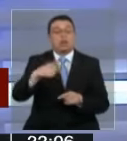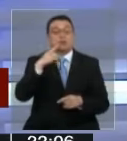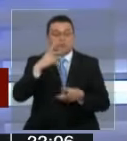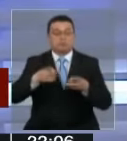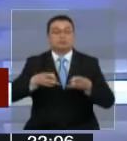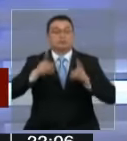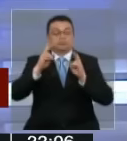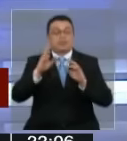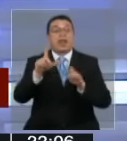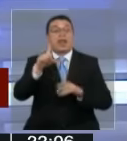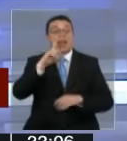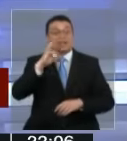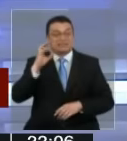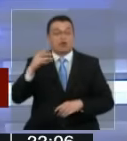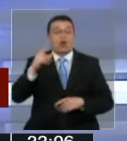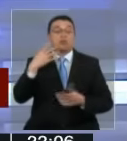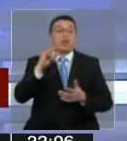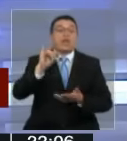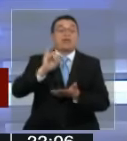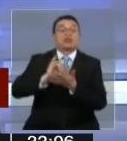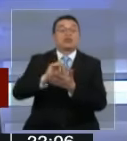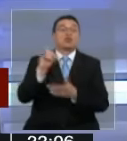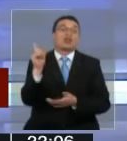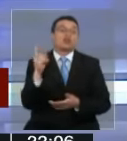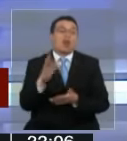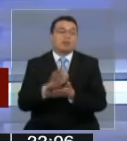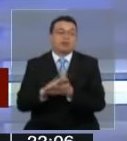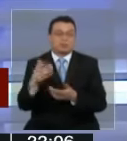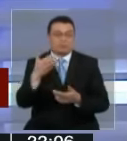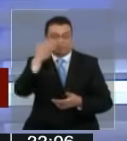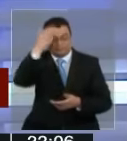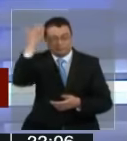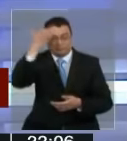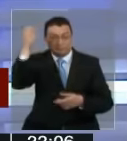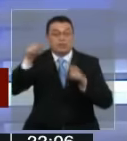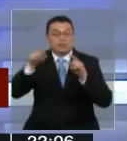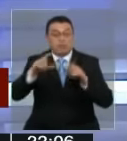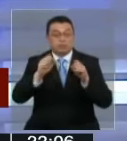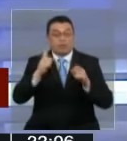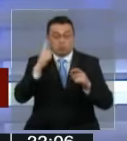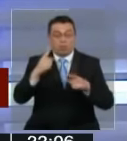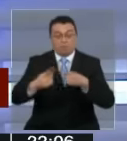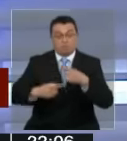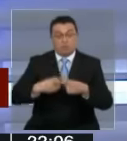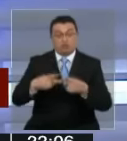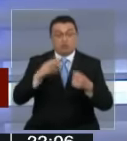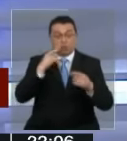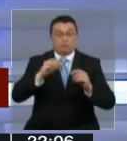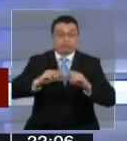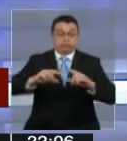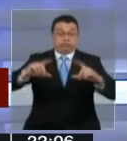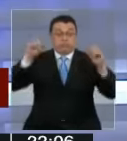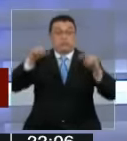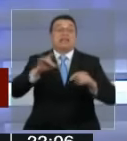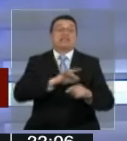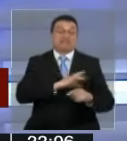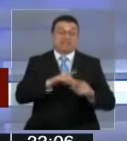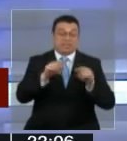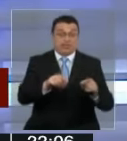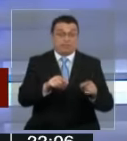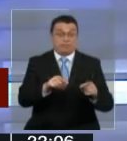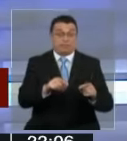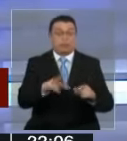los liceos emblemáticos, como el Instituto Nacional, pudieran seguir, de alguna manera, siendo un motor de meritocracia en Chile. ¿Qué van a